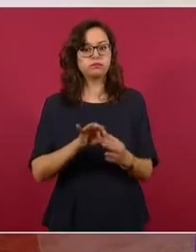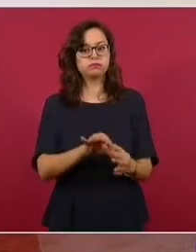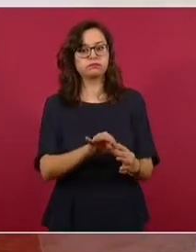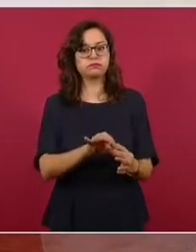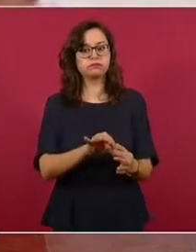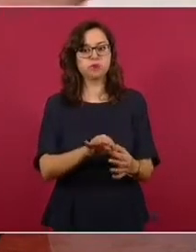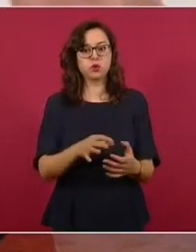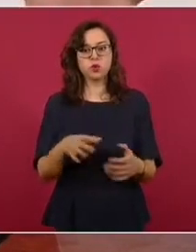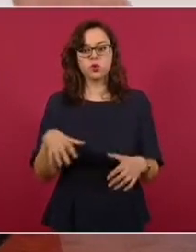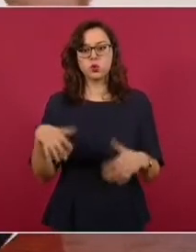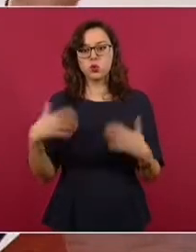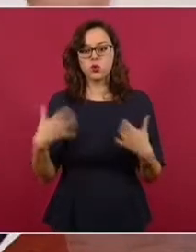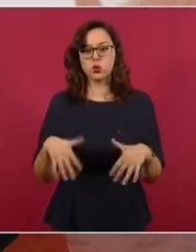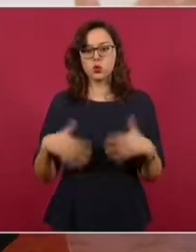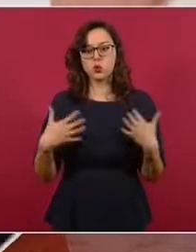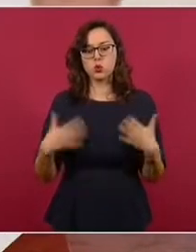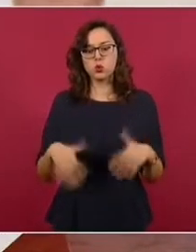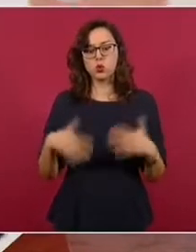con